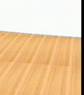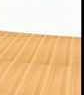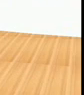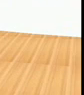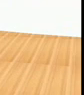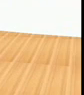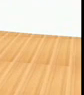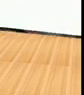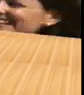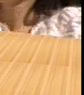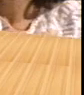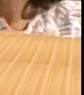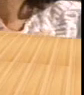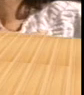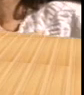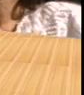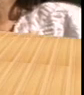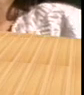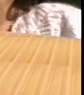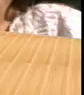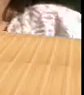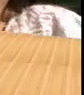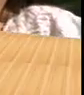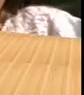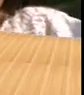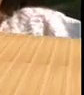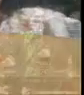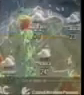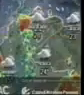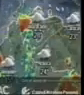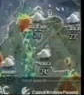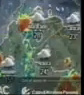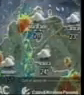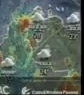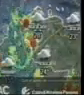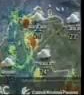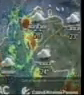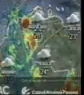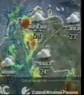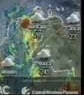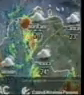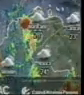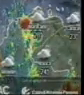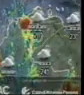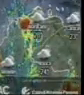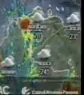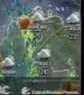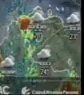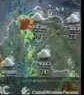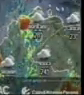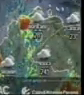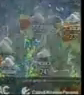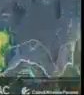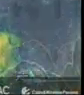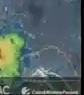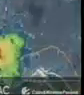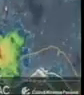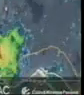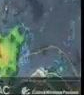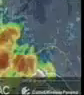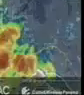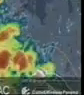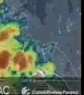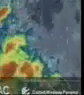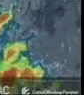ya lluvia en algunos puntos del territorio nacional. Un dato importante porque definitivamente es tener un techo seguro en medio de esta